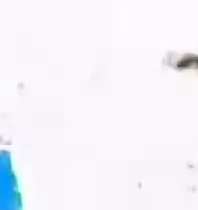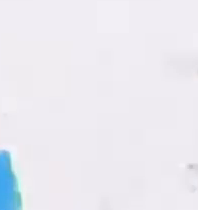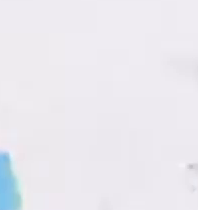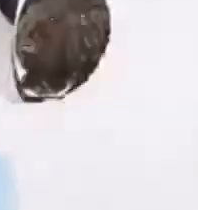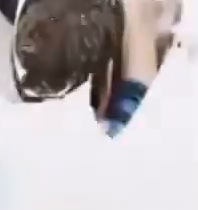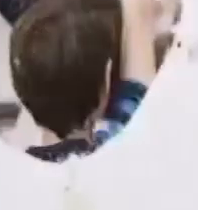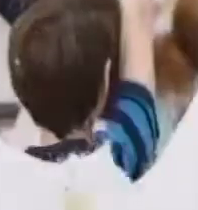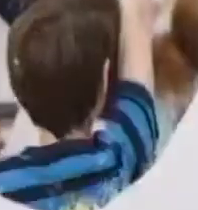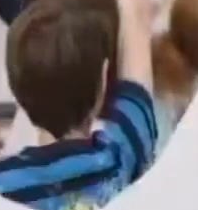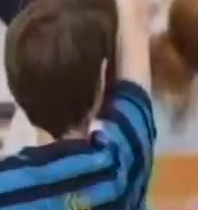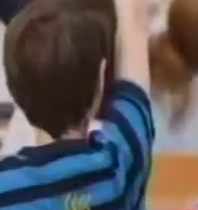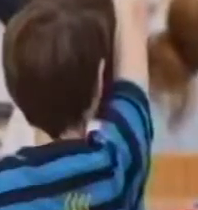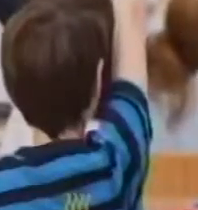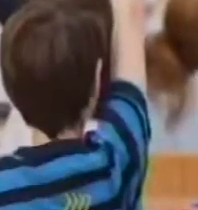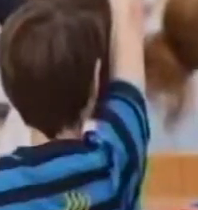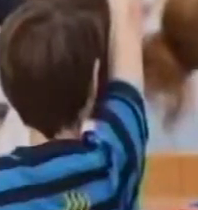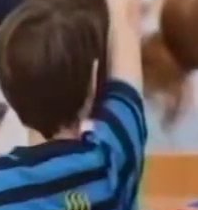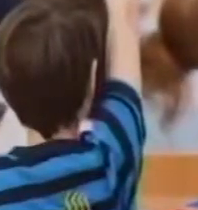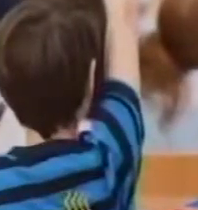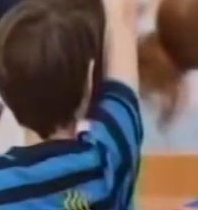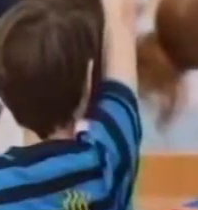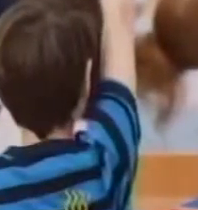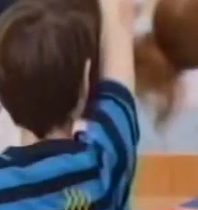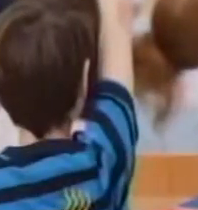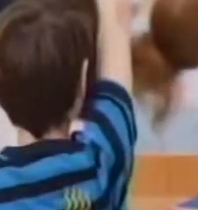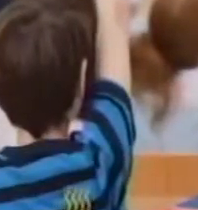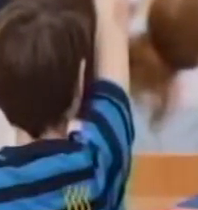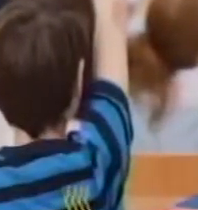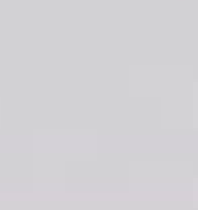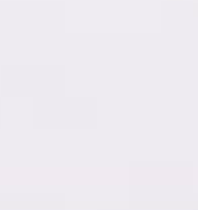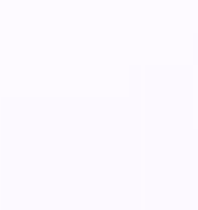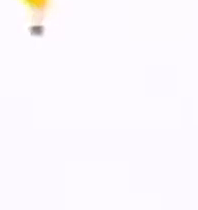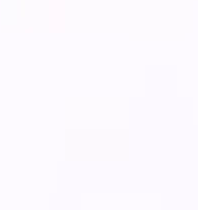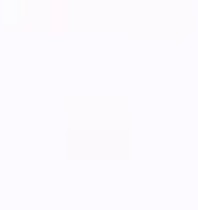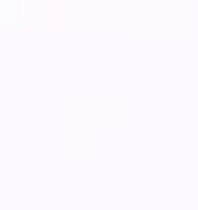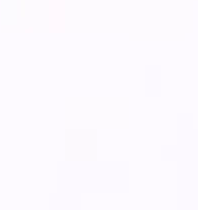A continuación, comunicación y lenguaje, sexto primaria.